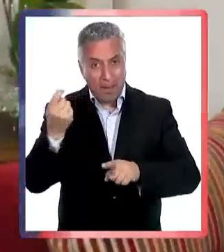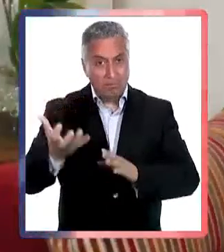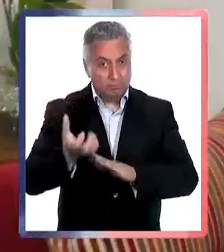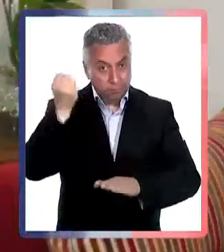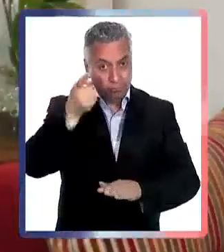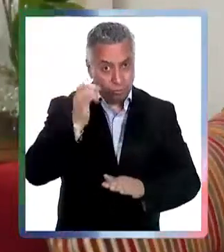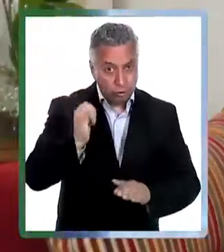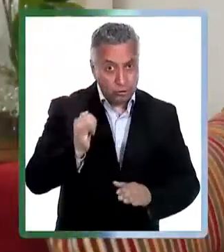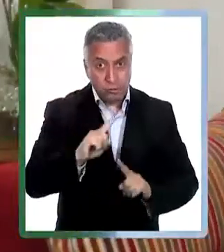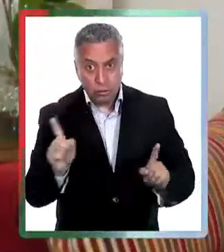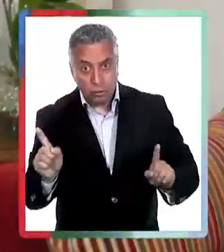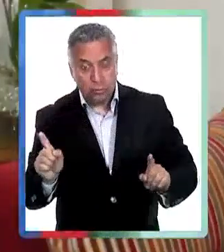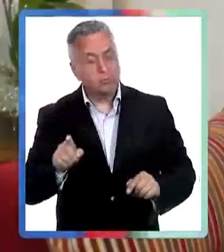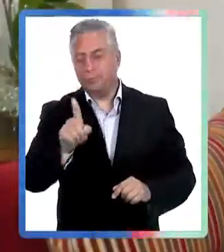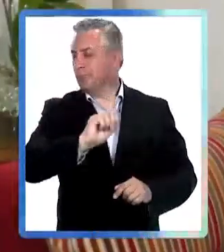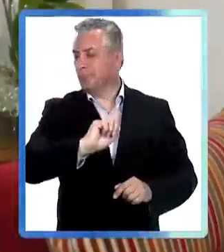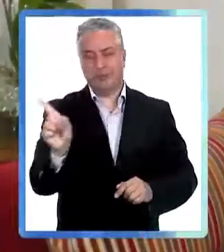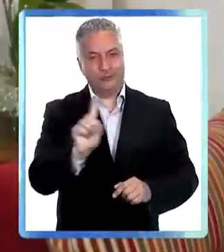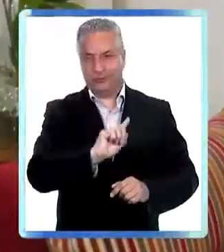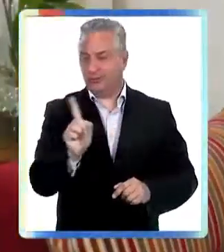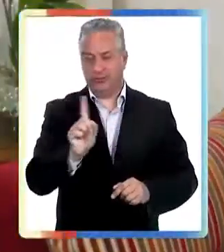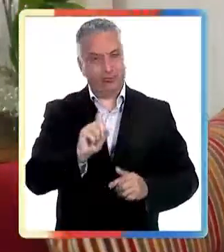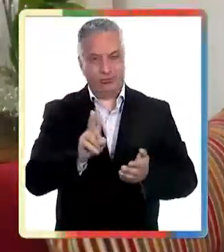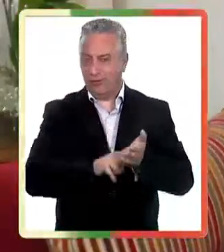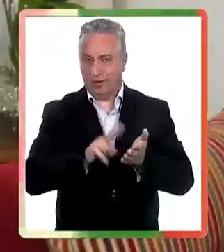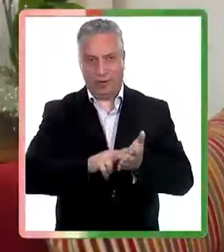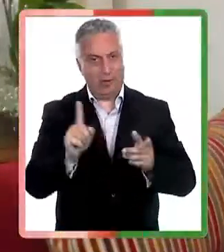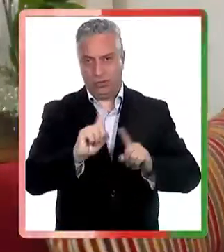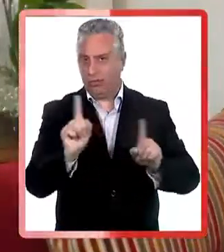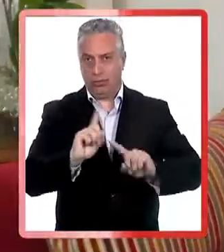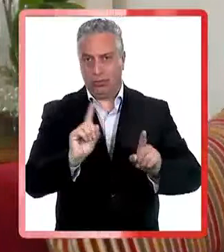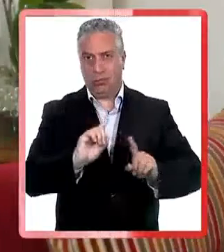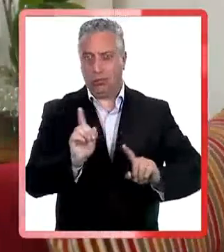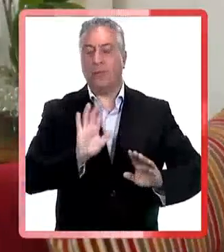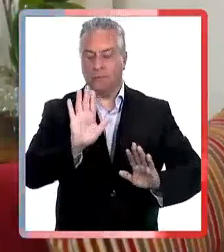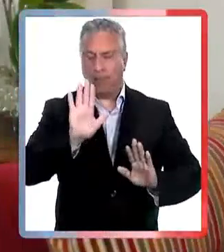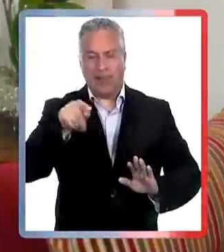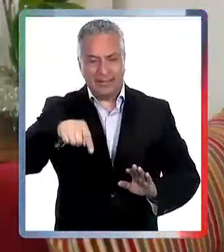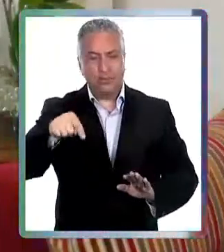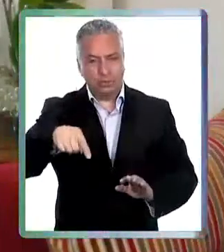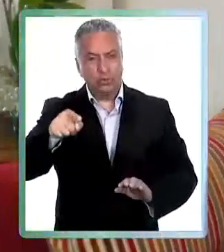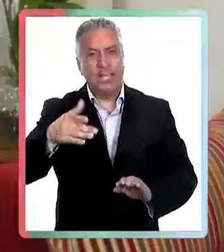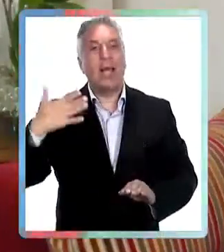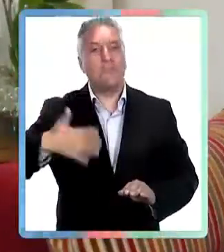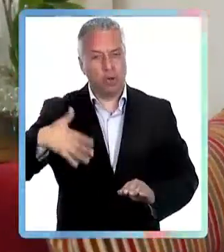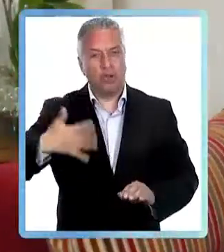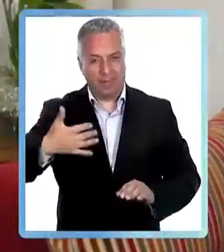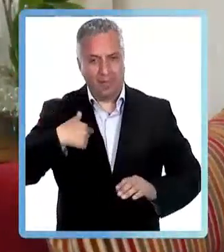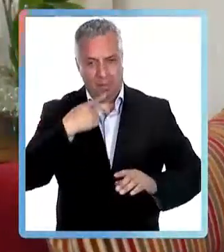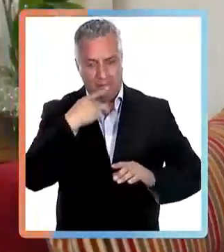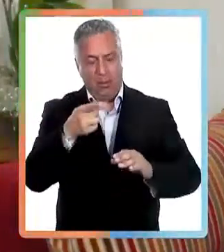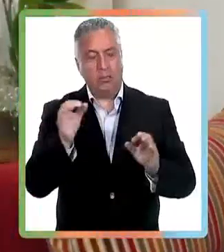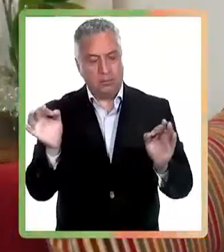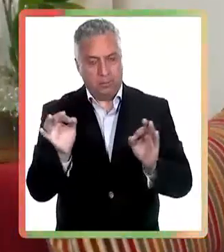No, la verdad no, porque, y esto es bien importante